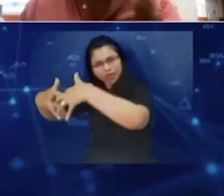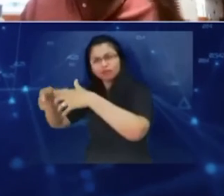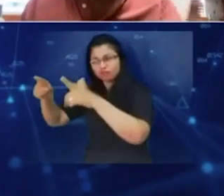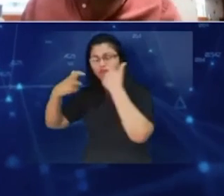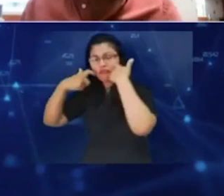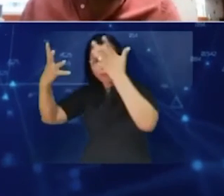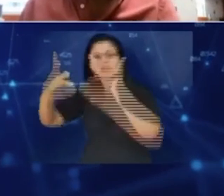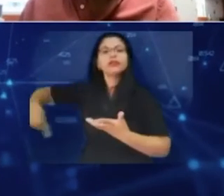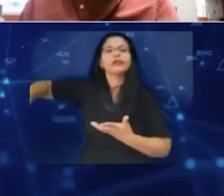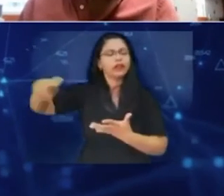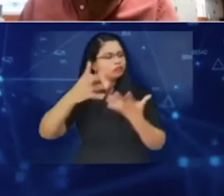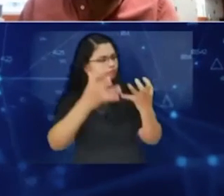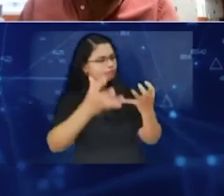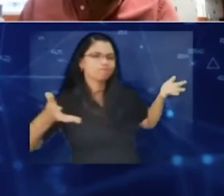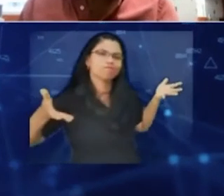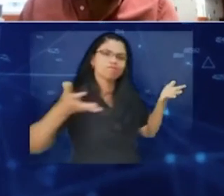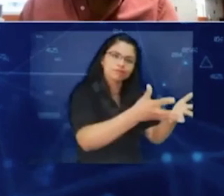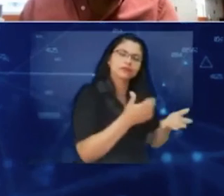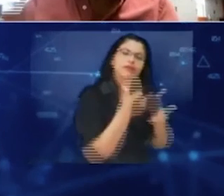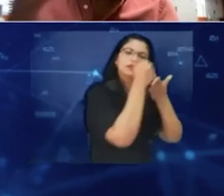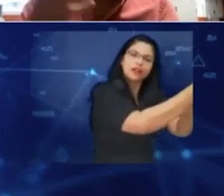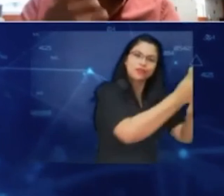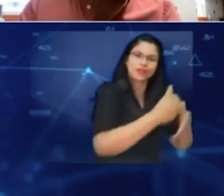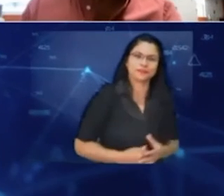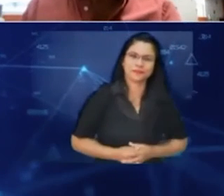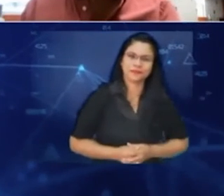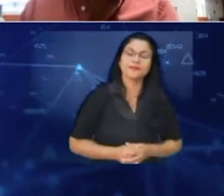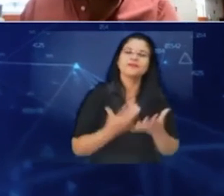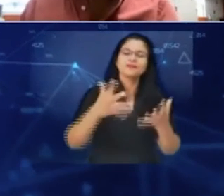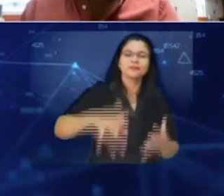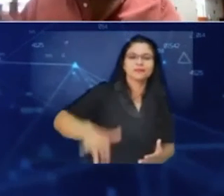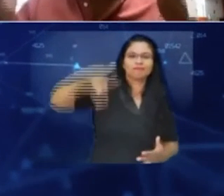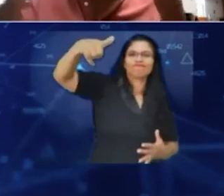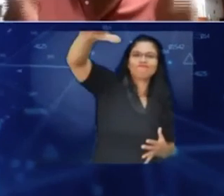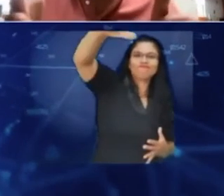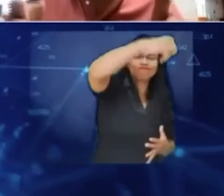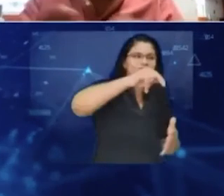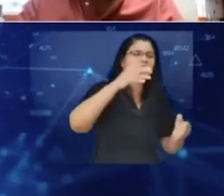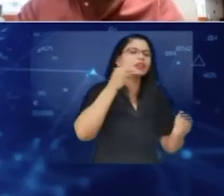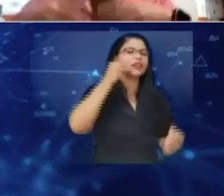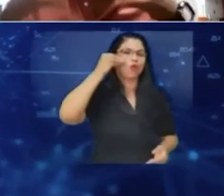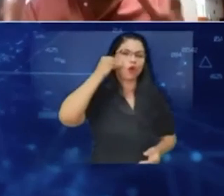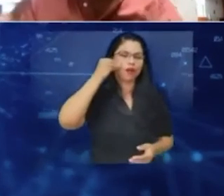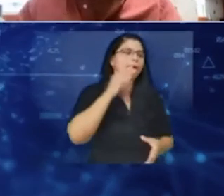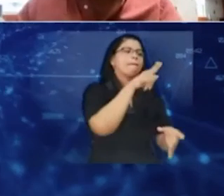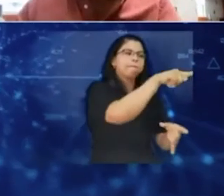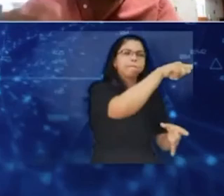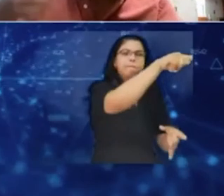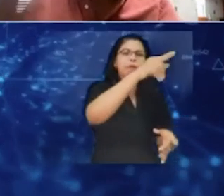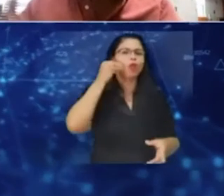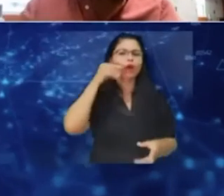segmentos. Obviamente, siendo satélites de HTS, nos enfocamos mucho al servicio residencial, llegar directamente a los hogares, a